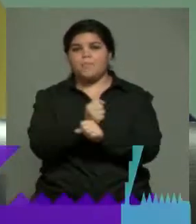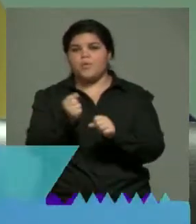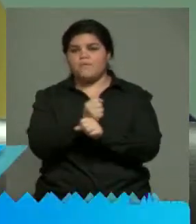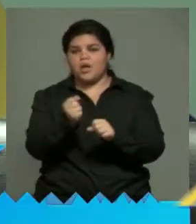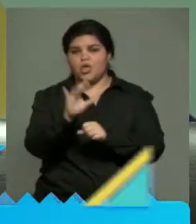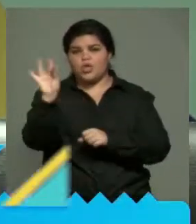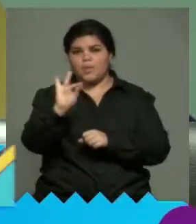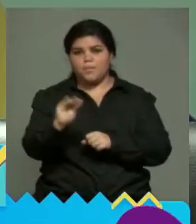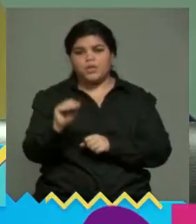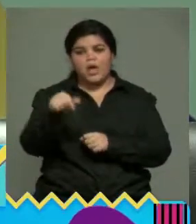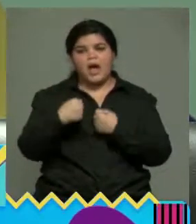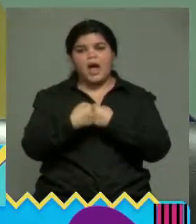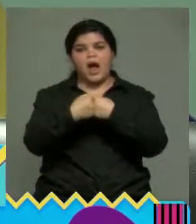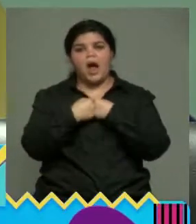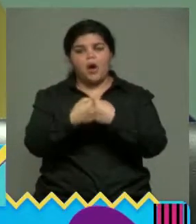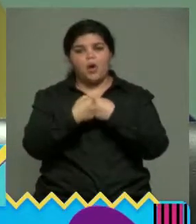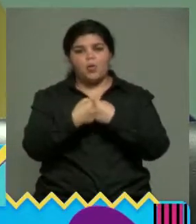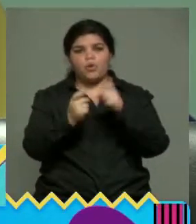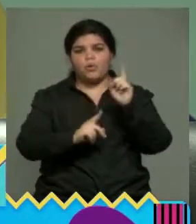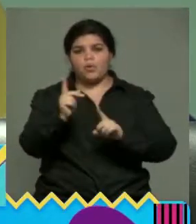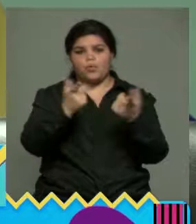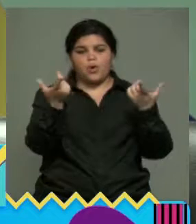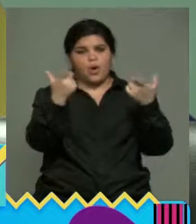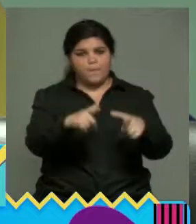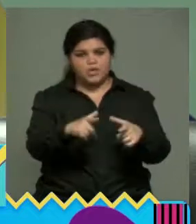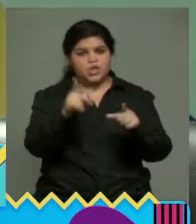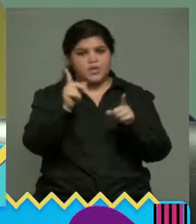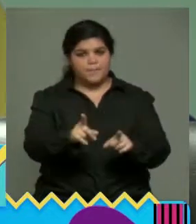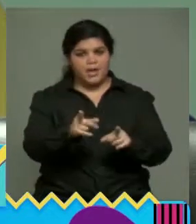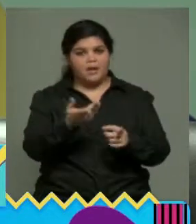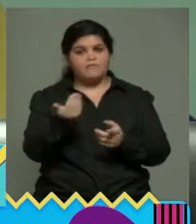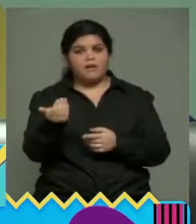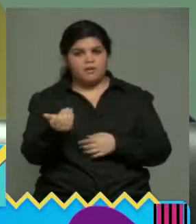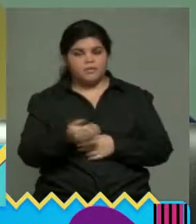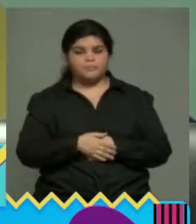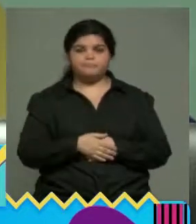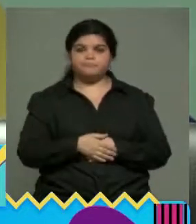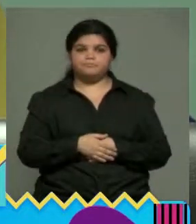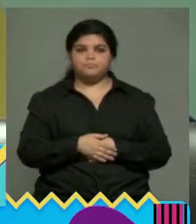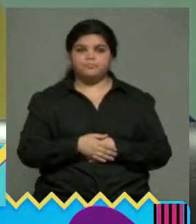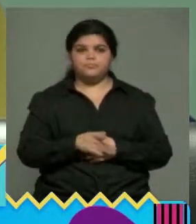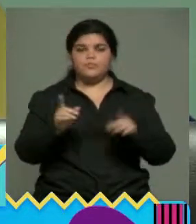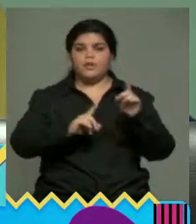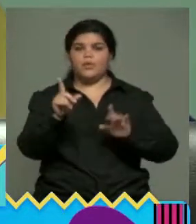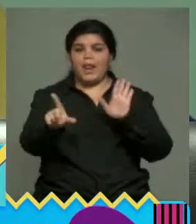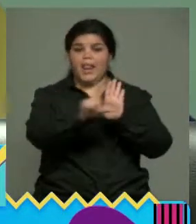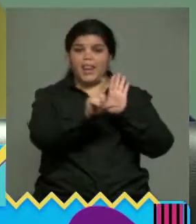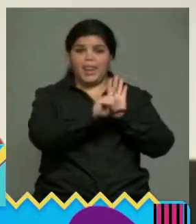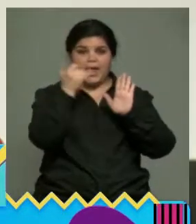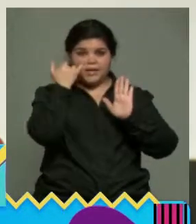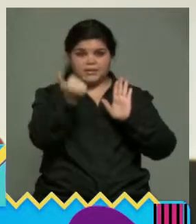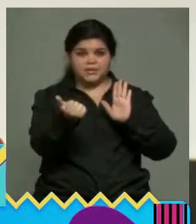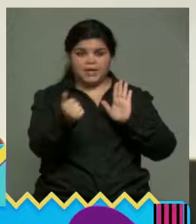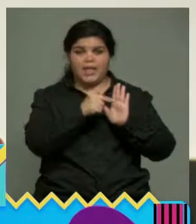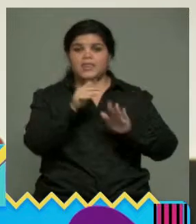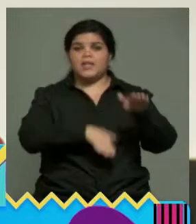y se está consensuando algunos aspectos en la comisión. Y plantea algunas actualizaciones. La ley provincial de